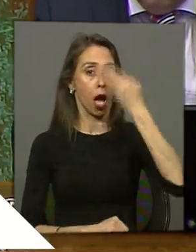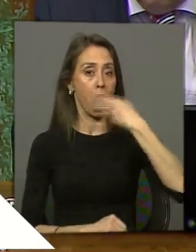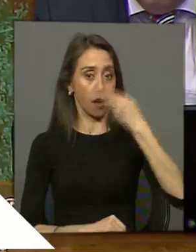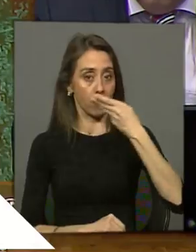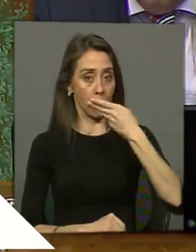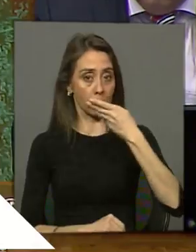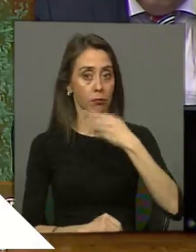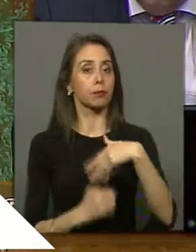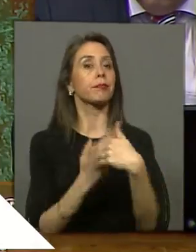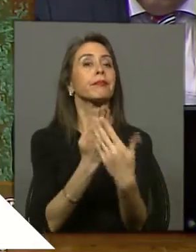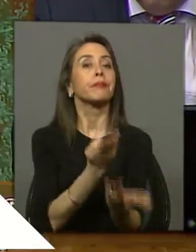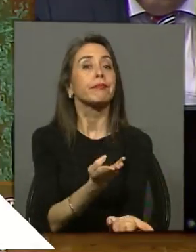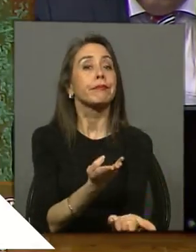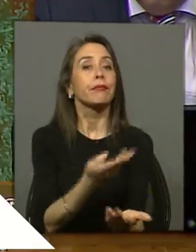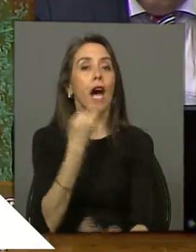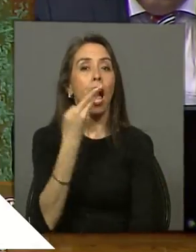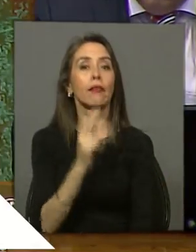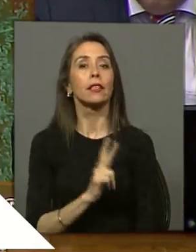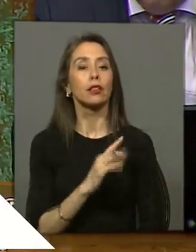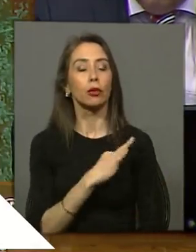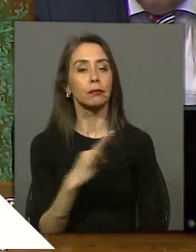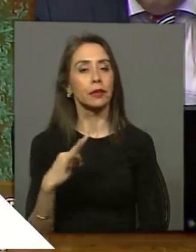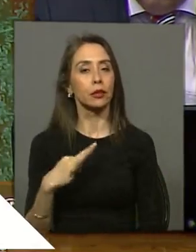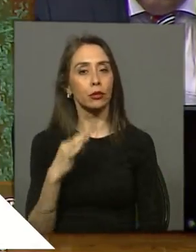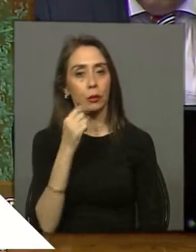la palabra. Le ofrezco la palabra, señor Ministro.